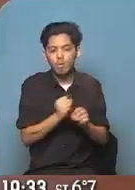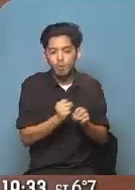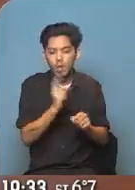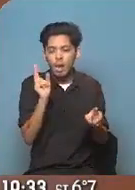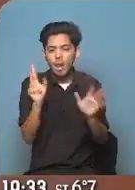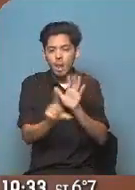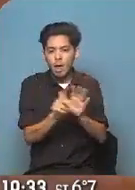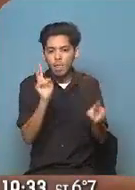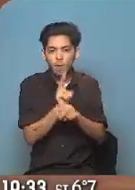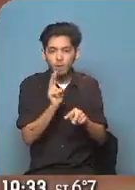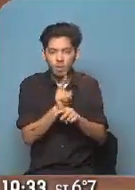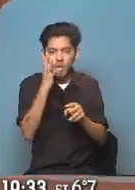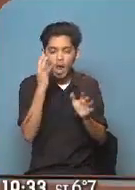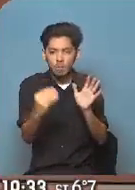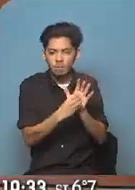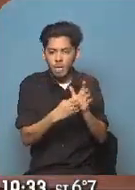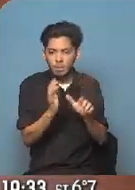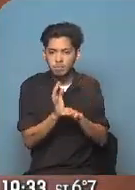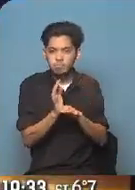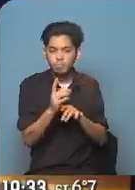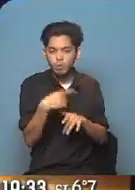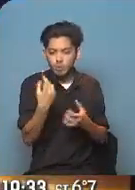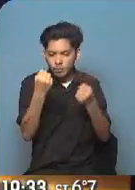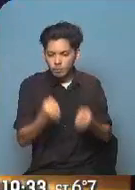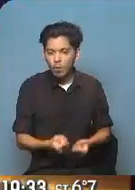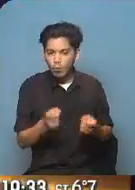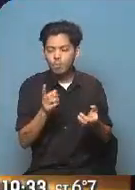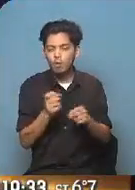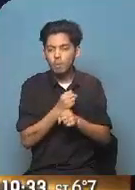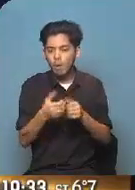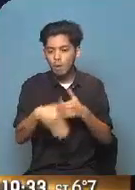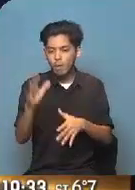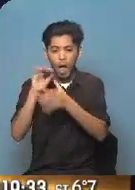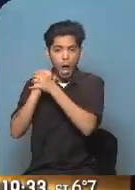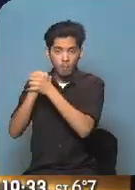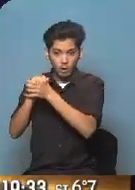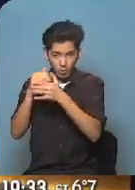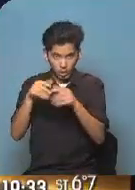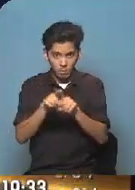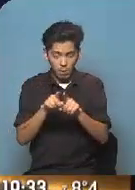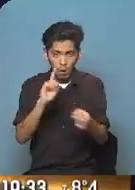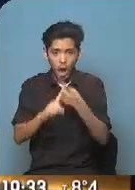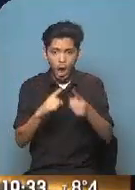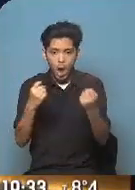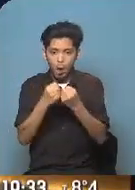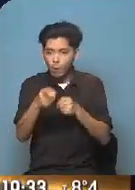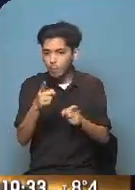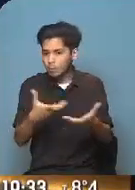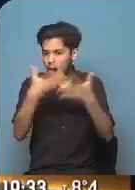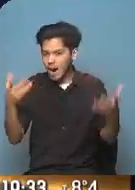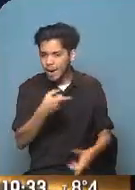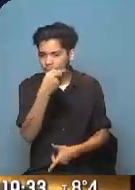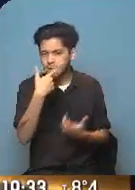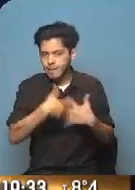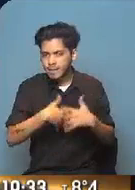defensa que fue que hay un atributo que nosotros reivindicamos en el gobierno de alfonsín es haber generado el consenso uno de los mayores consensos del